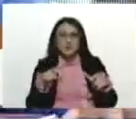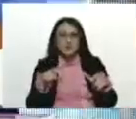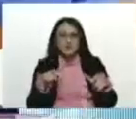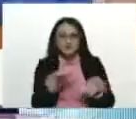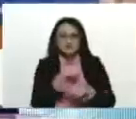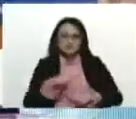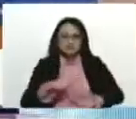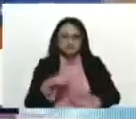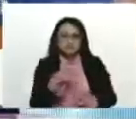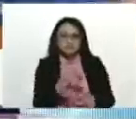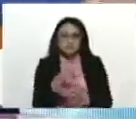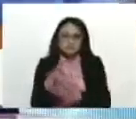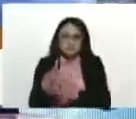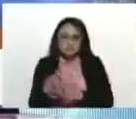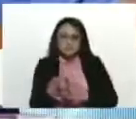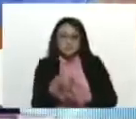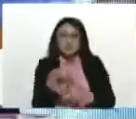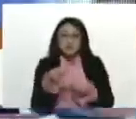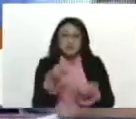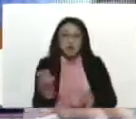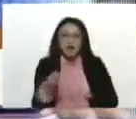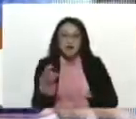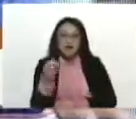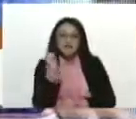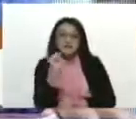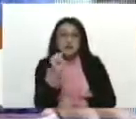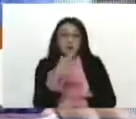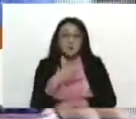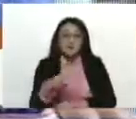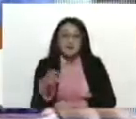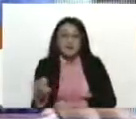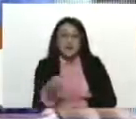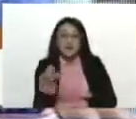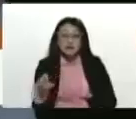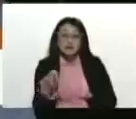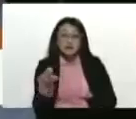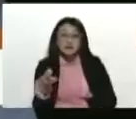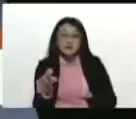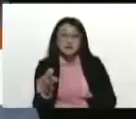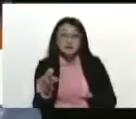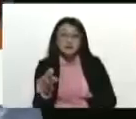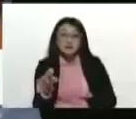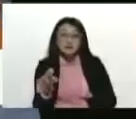eso lo hicieron en Haití asesinaron al presidente de Haití